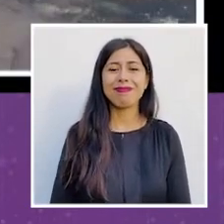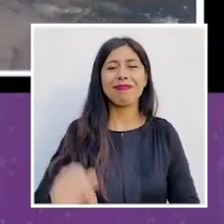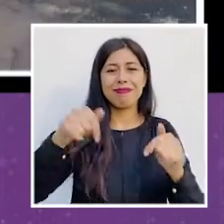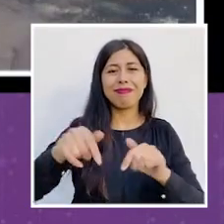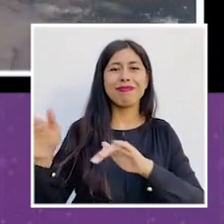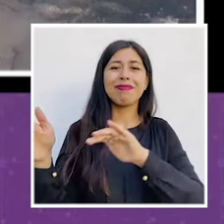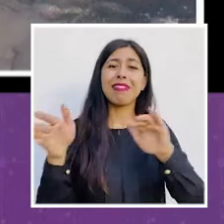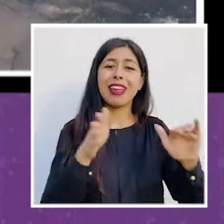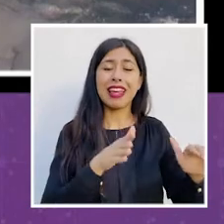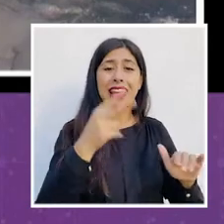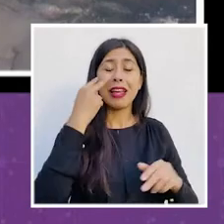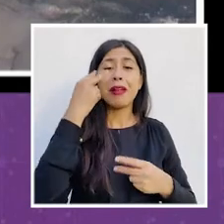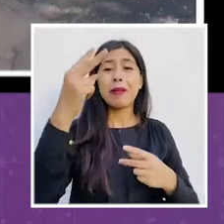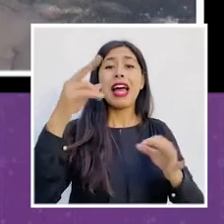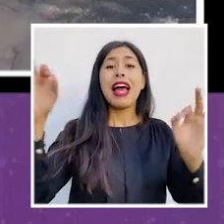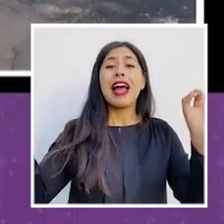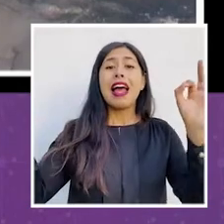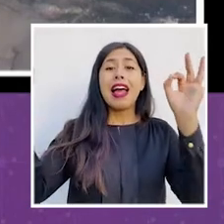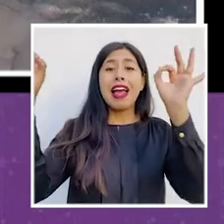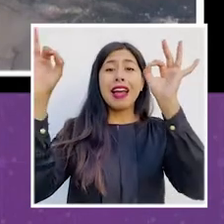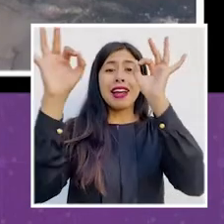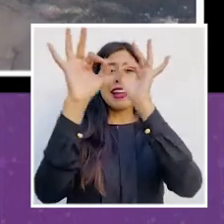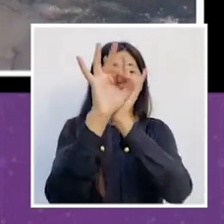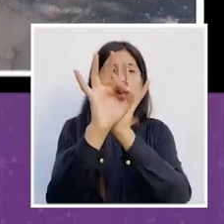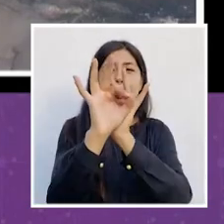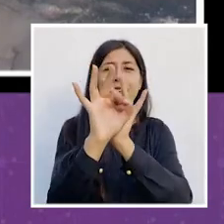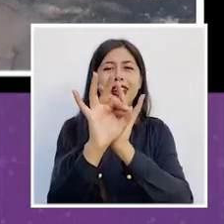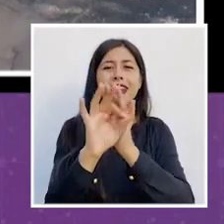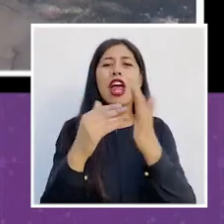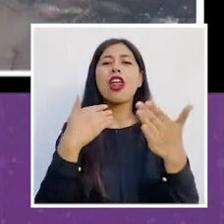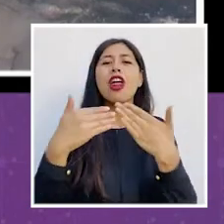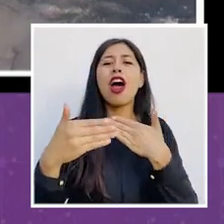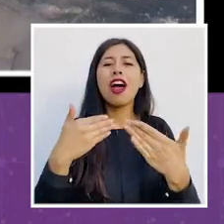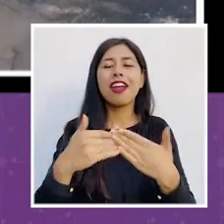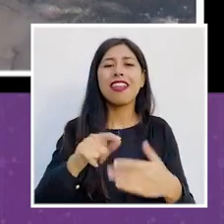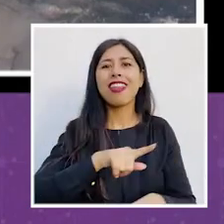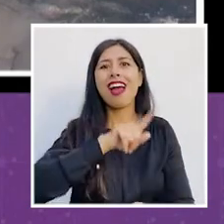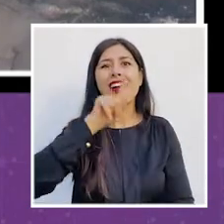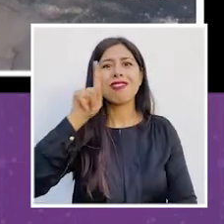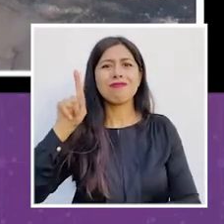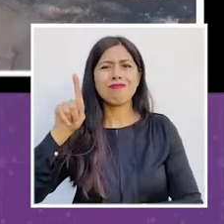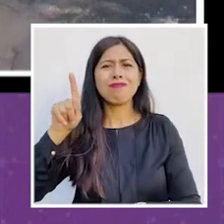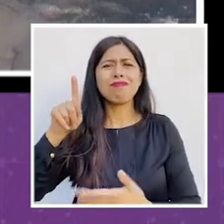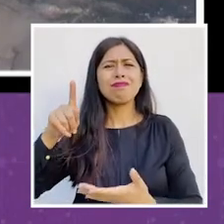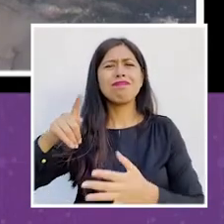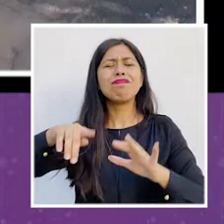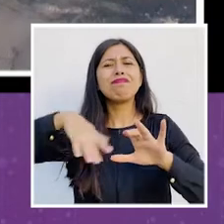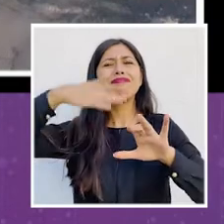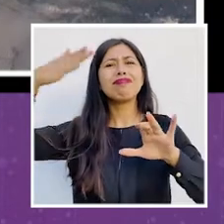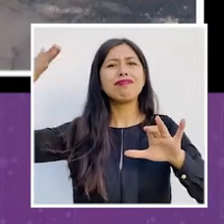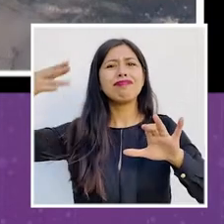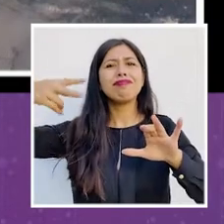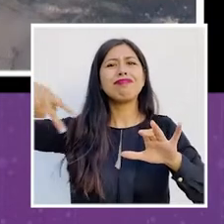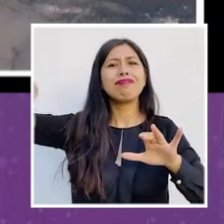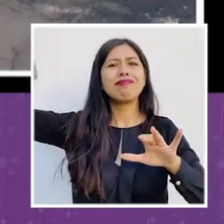Ahora pasemos a mirar un eclipse desde el espacio. ¿Cómo se vería?